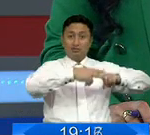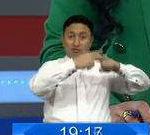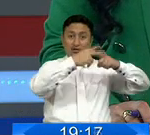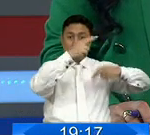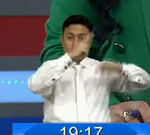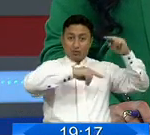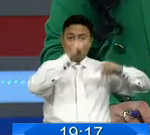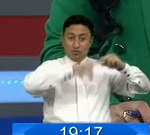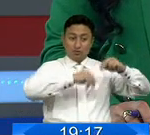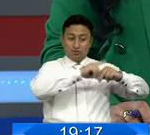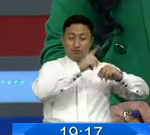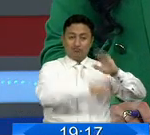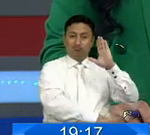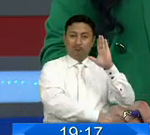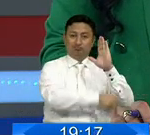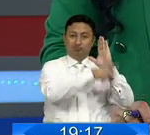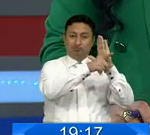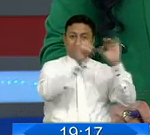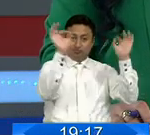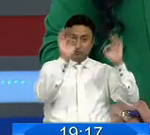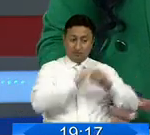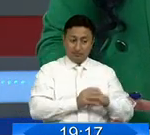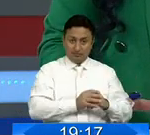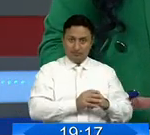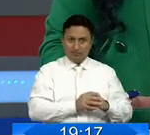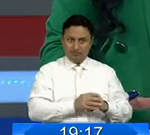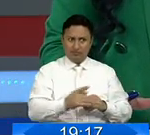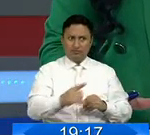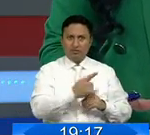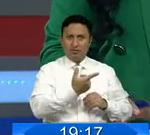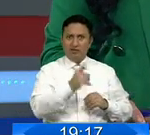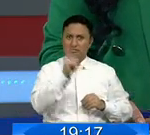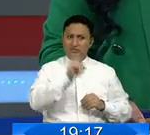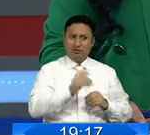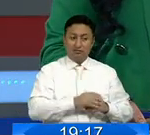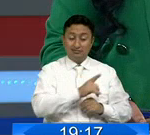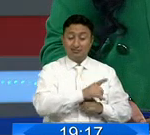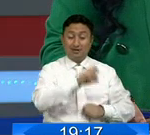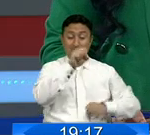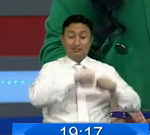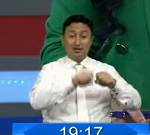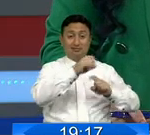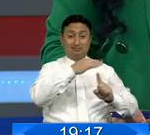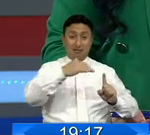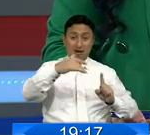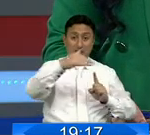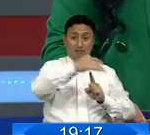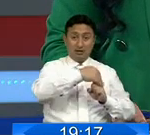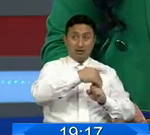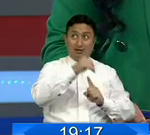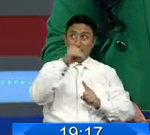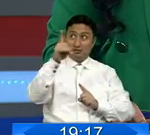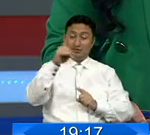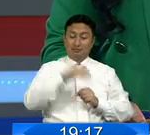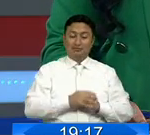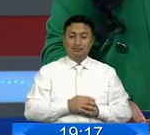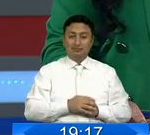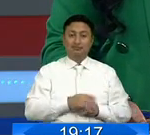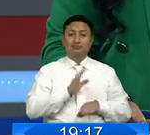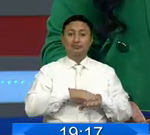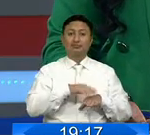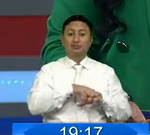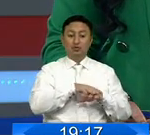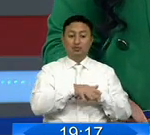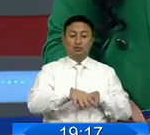construcción de una central hidroeléctrica. Ellos reclaman los graves daños ambientales que ocasionaría en la cuenca del